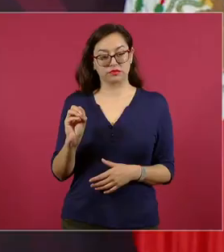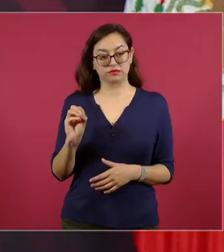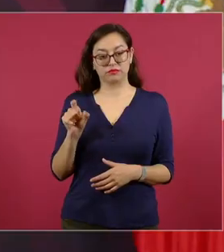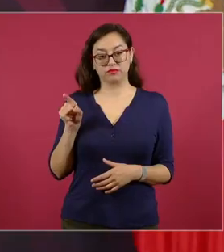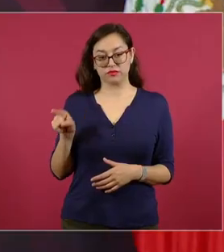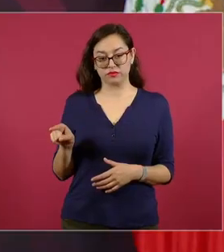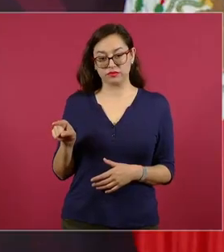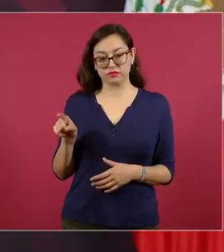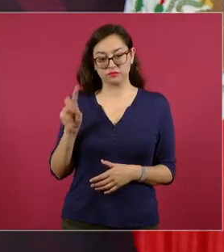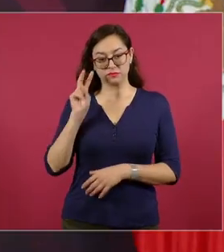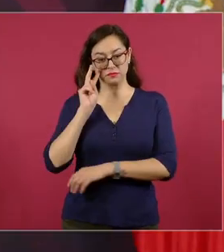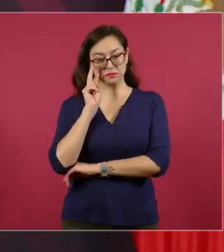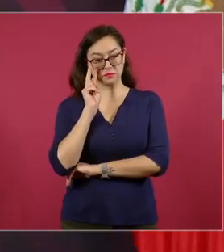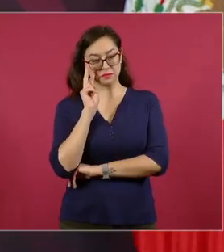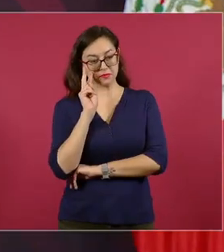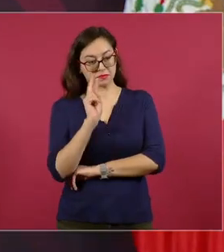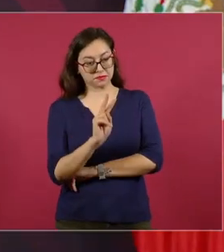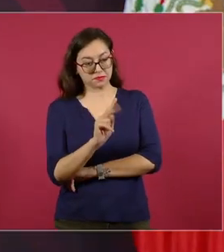observaba cómo los monjes